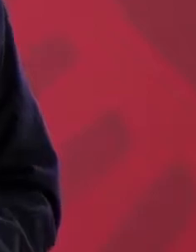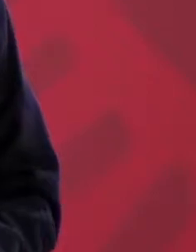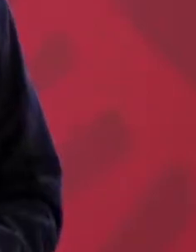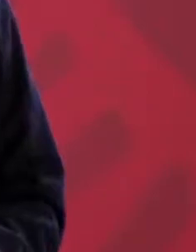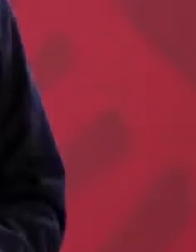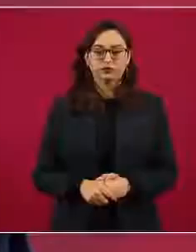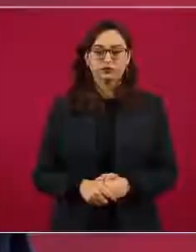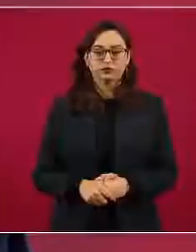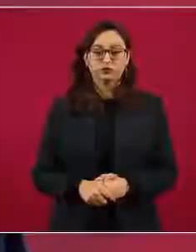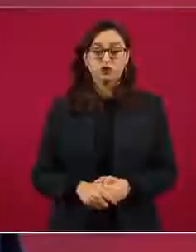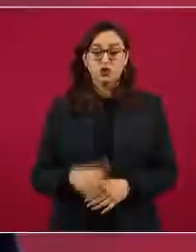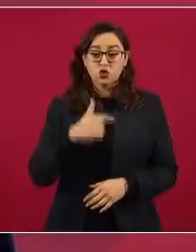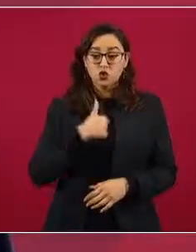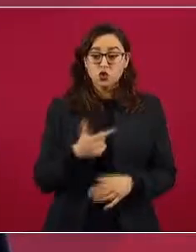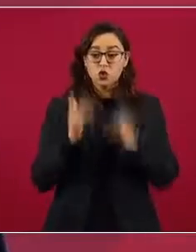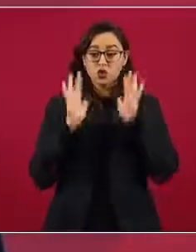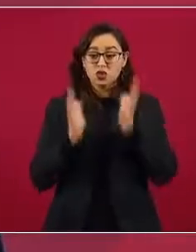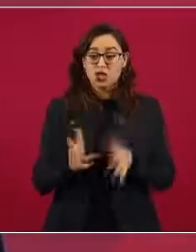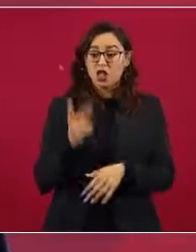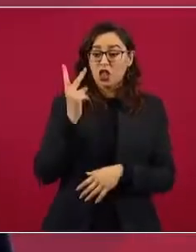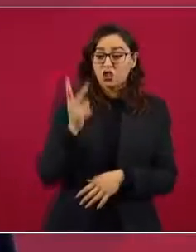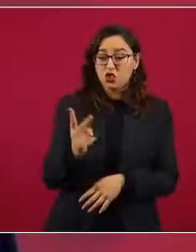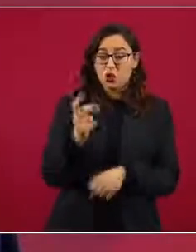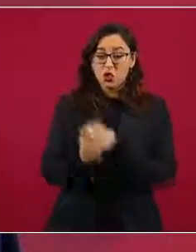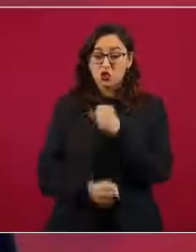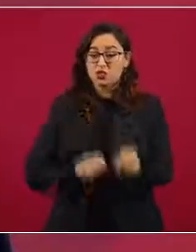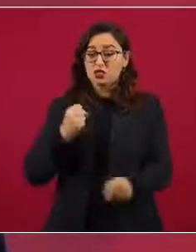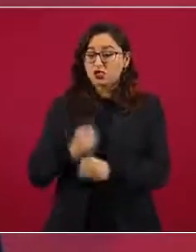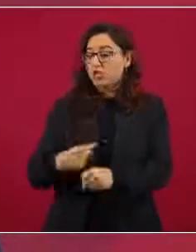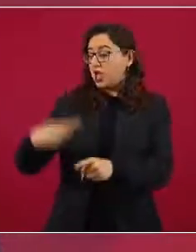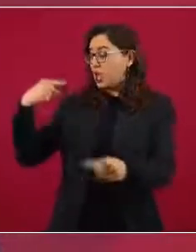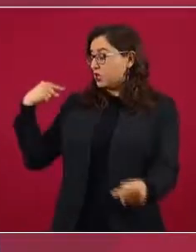y todavía me estoy enterando